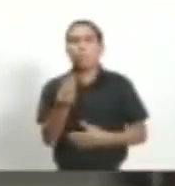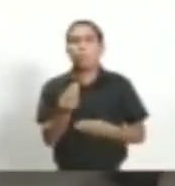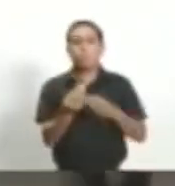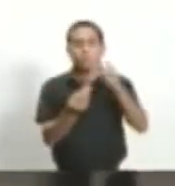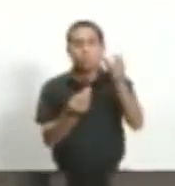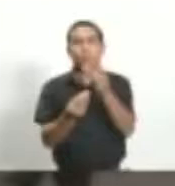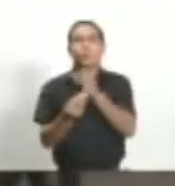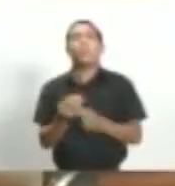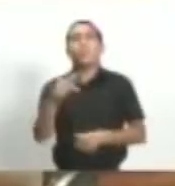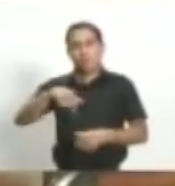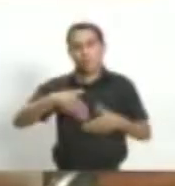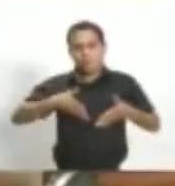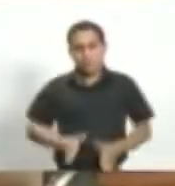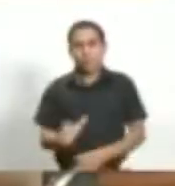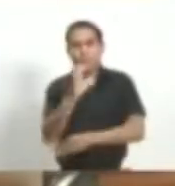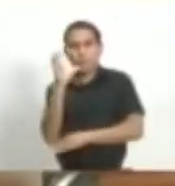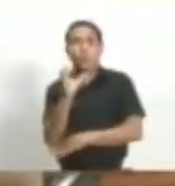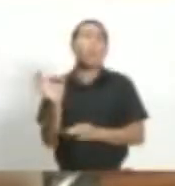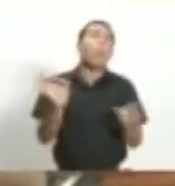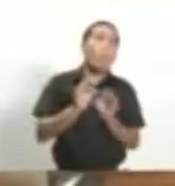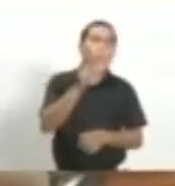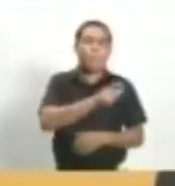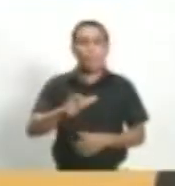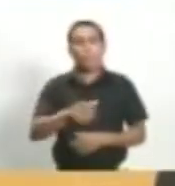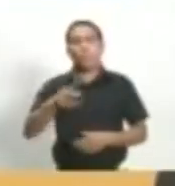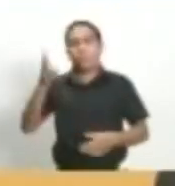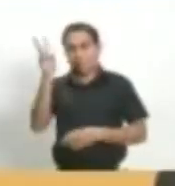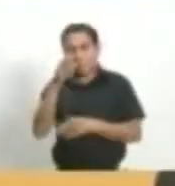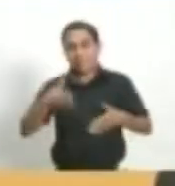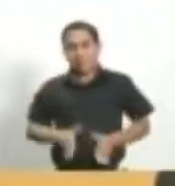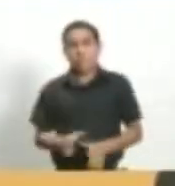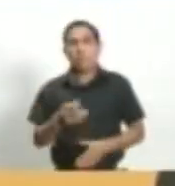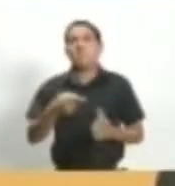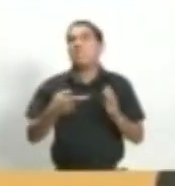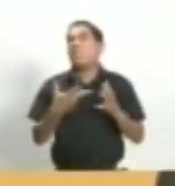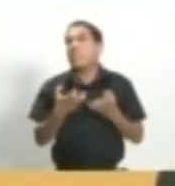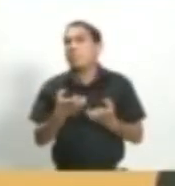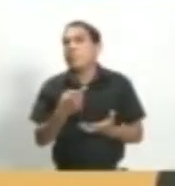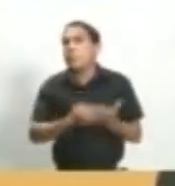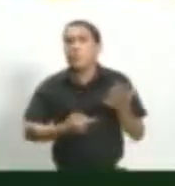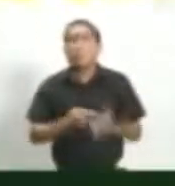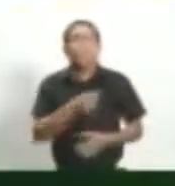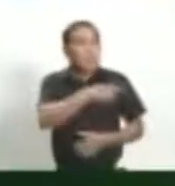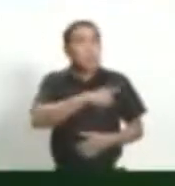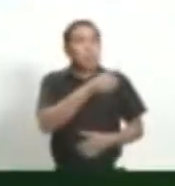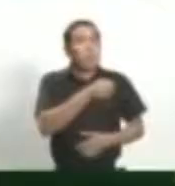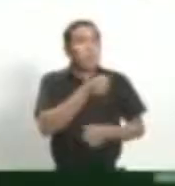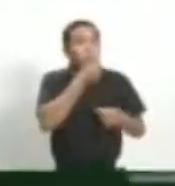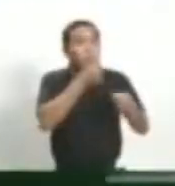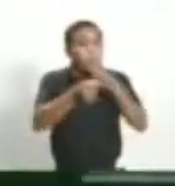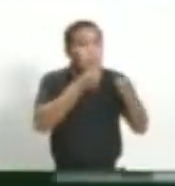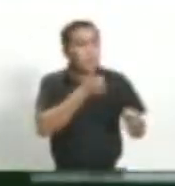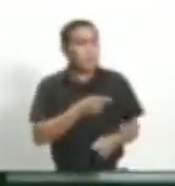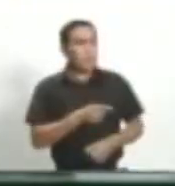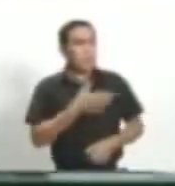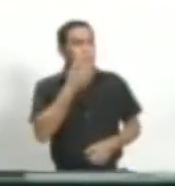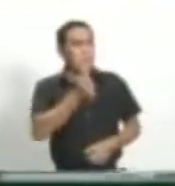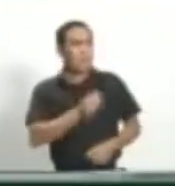colombianos y venezolanos que hacen parte de esa oposición que hoy pretende acallarnos para que faltemos al compromiso con la